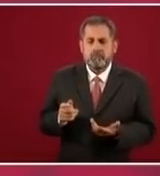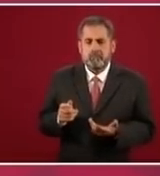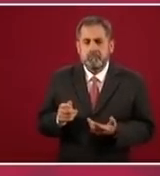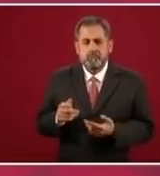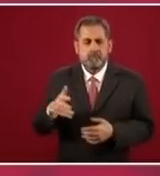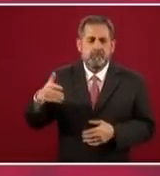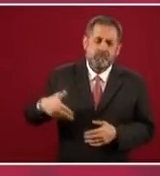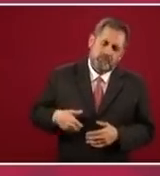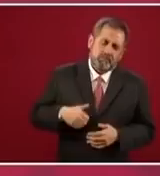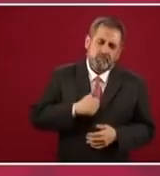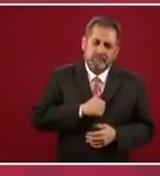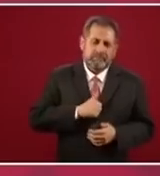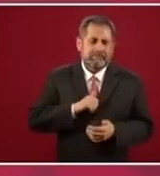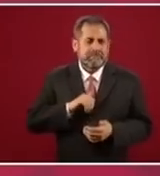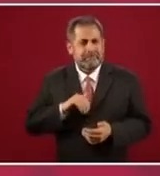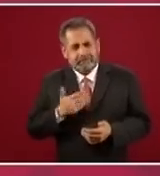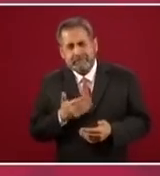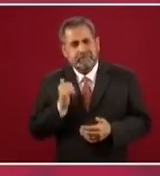lesionados.